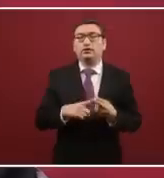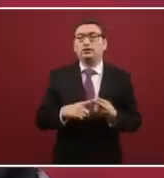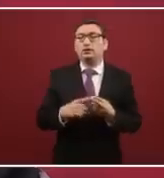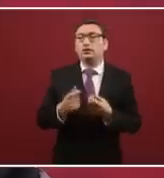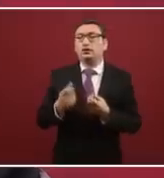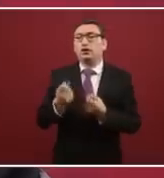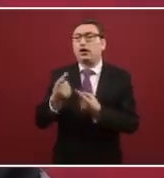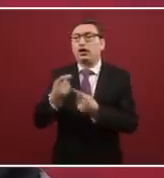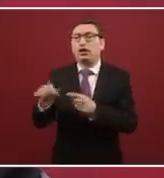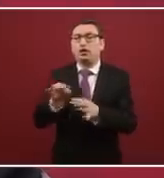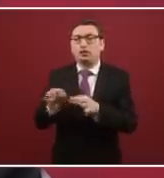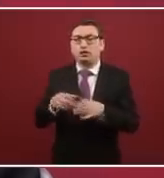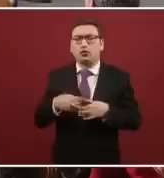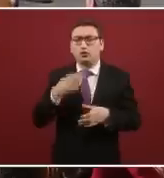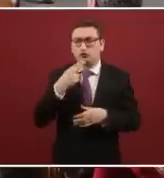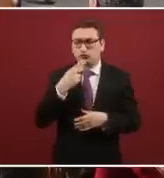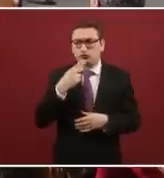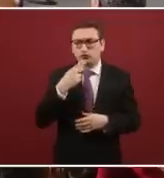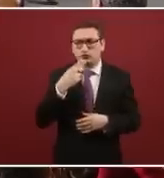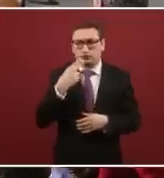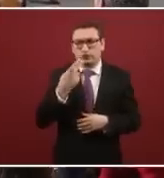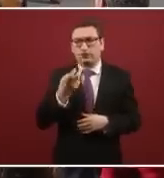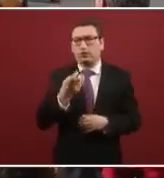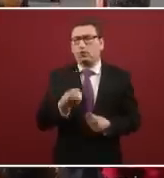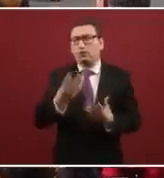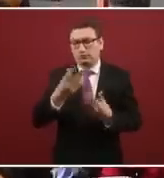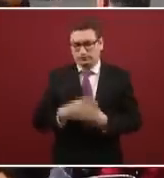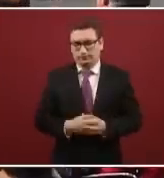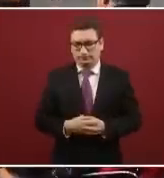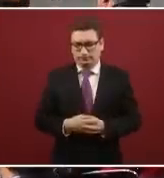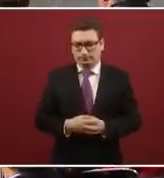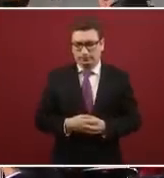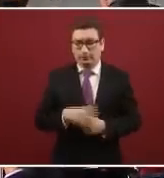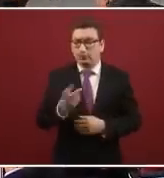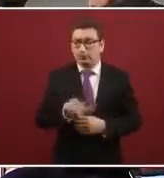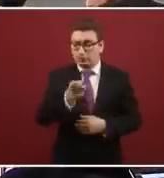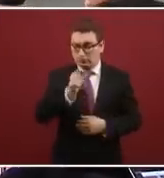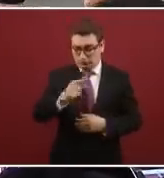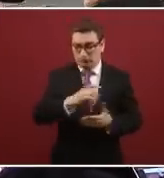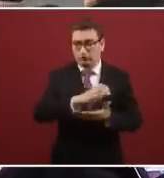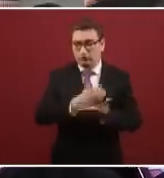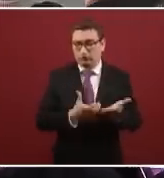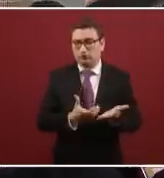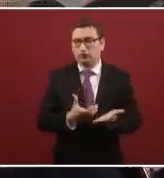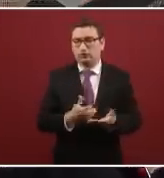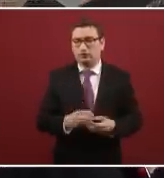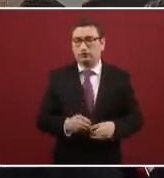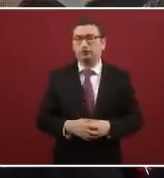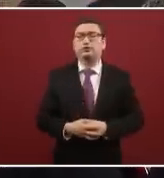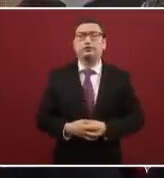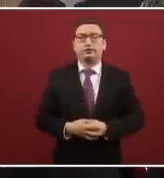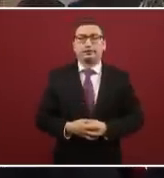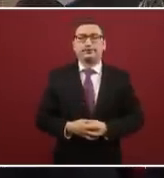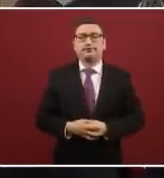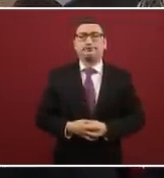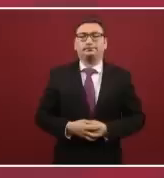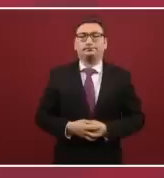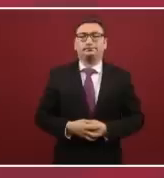quedamos para estos viajes? Lo de los contratos, presidente, por favor. Lo de los contratos…